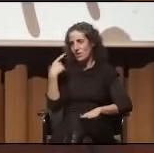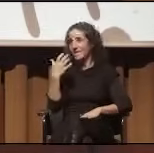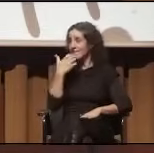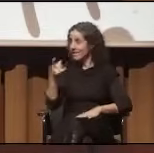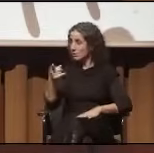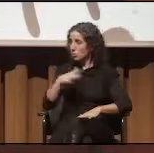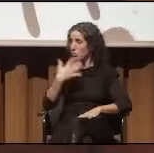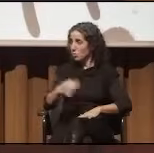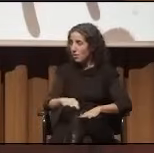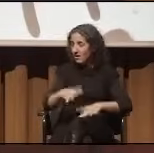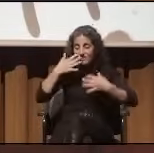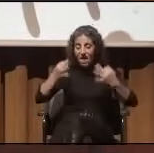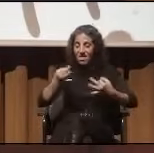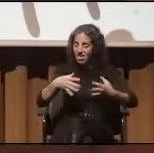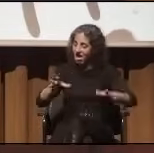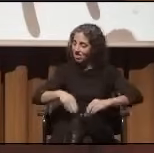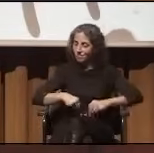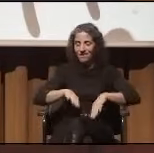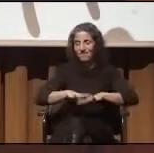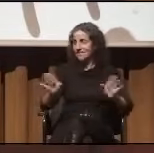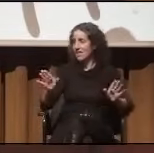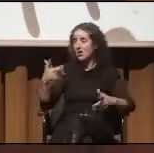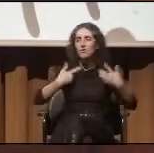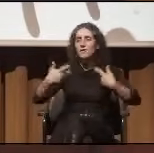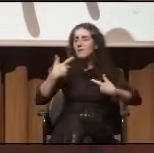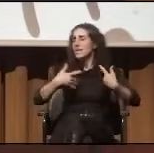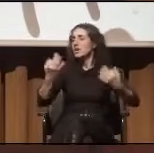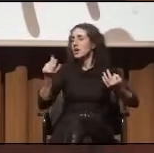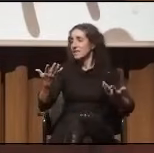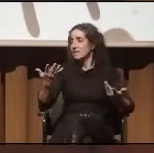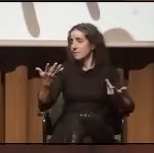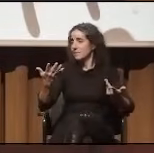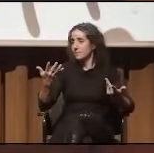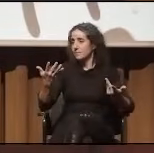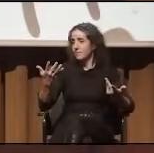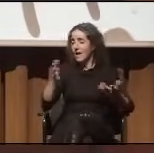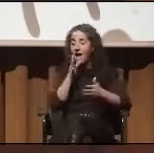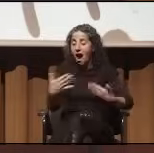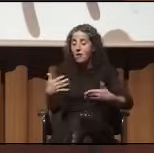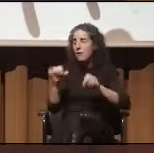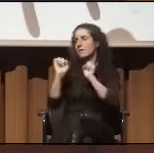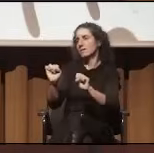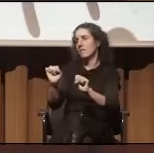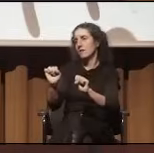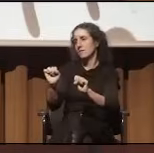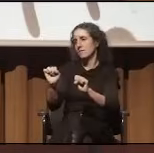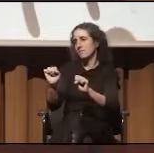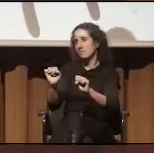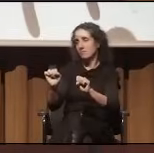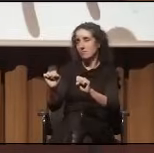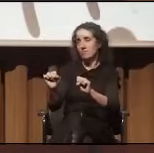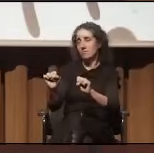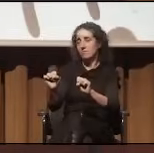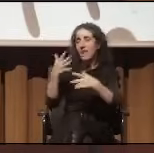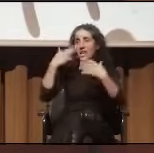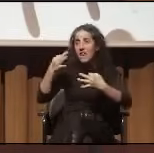realidad, pues el sufrimiento no es más que el rechazo del presente, la no aceptación de lo que hay. De alguna manera,